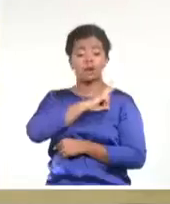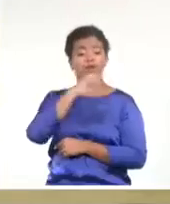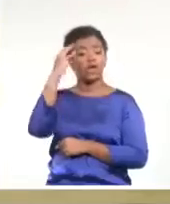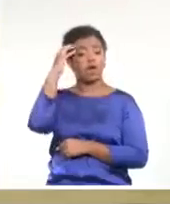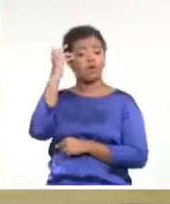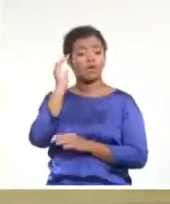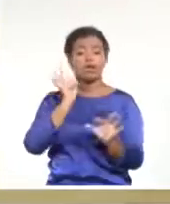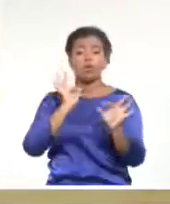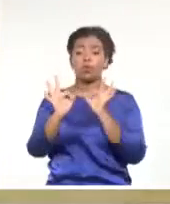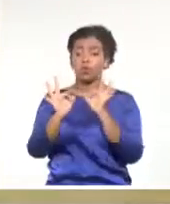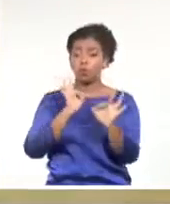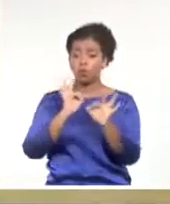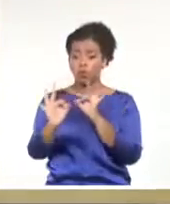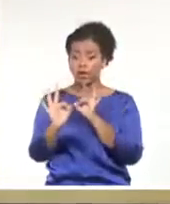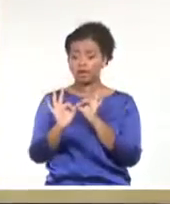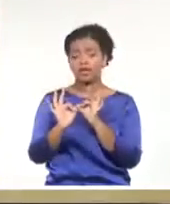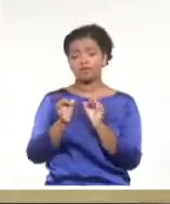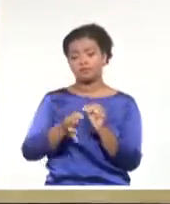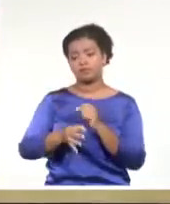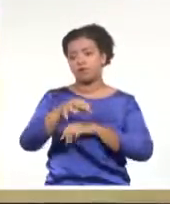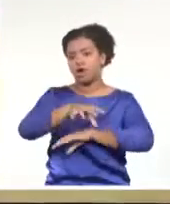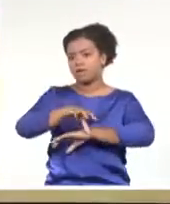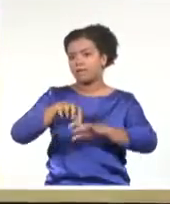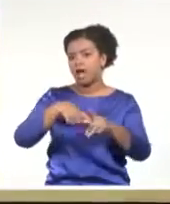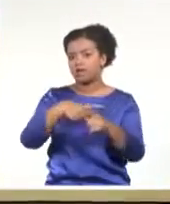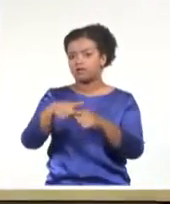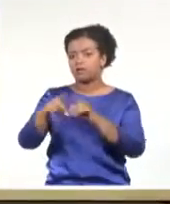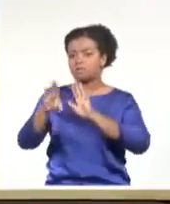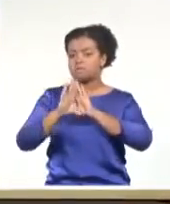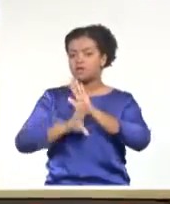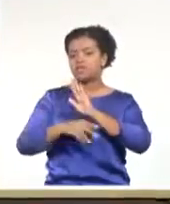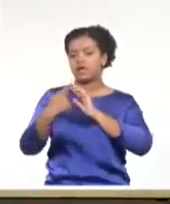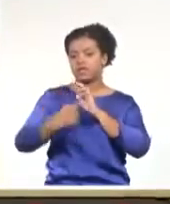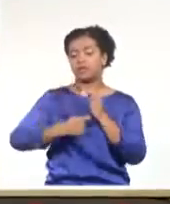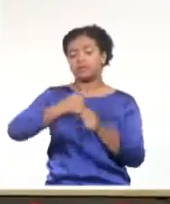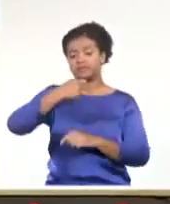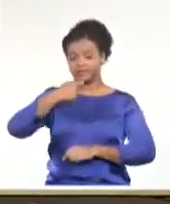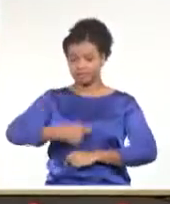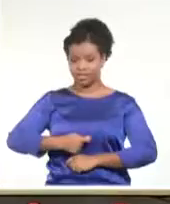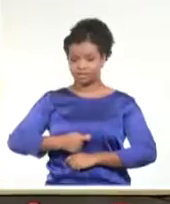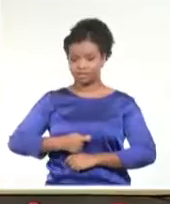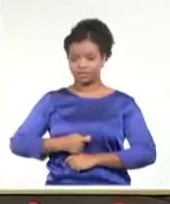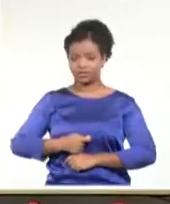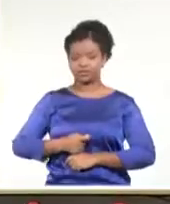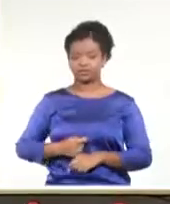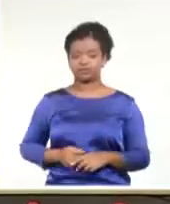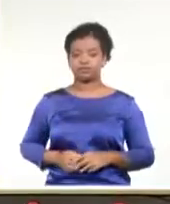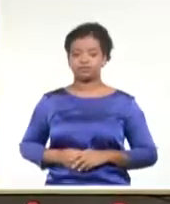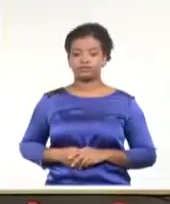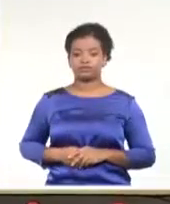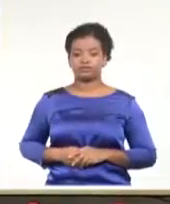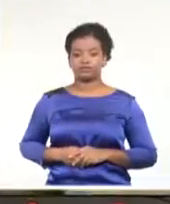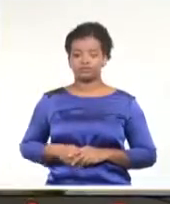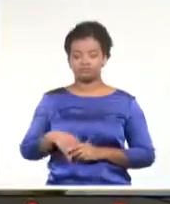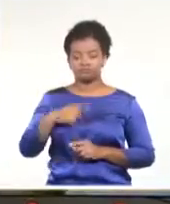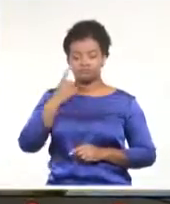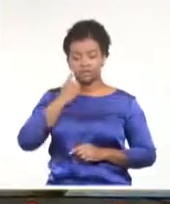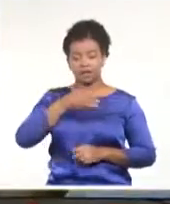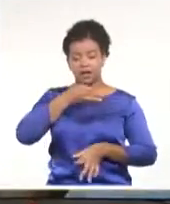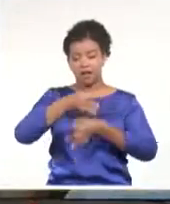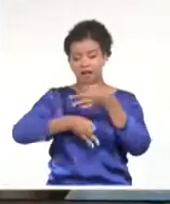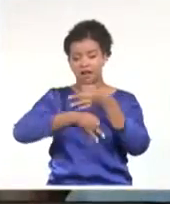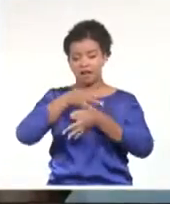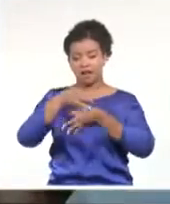su preservación y resguardo y las medidas que deberían tomar para garantizarlo. Les propongo escuchar